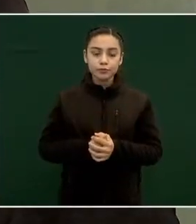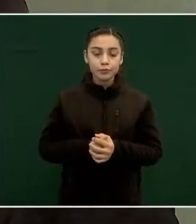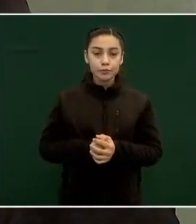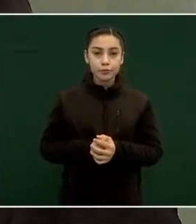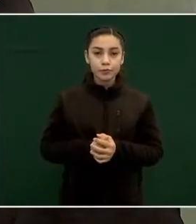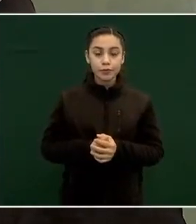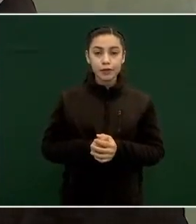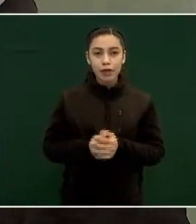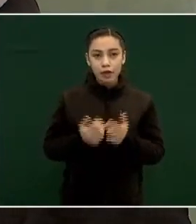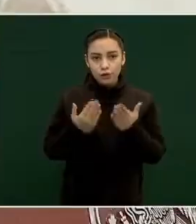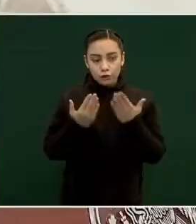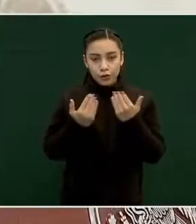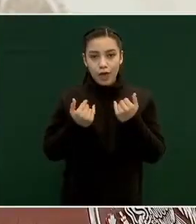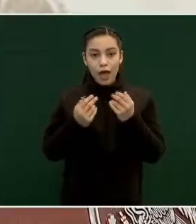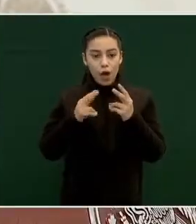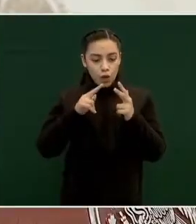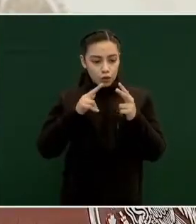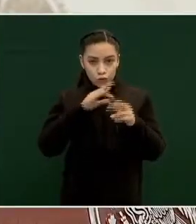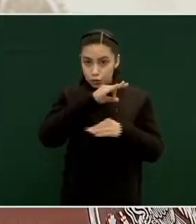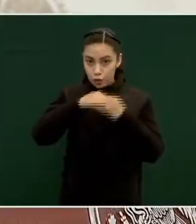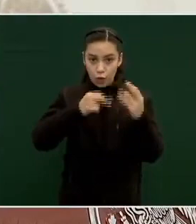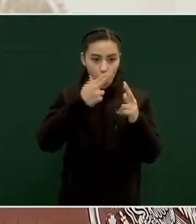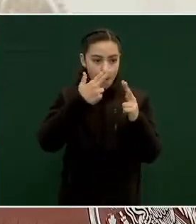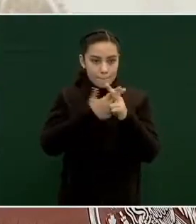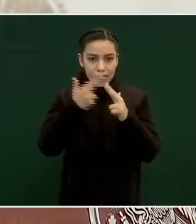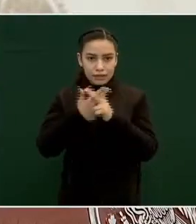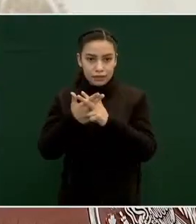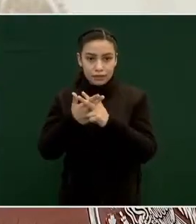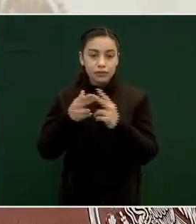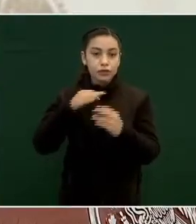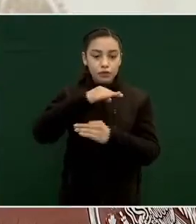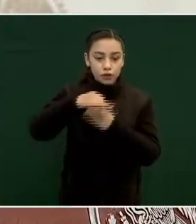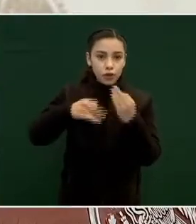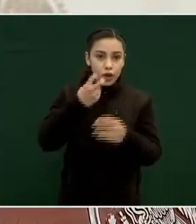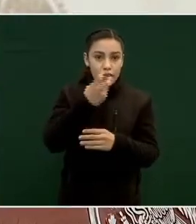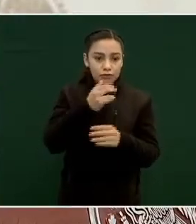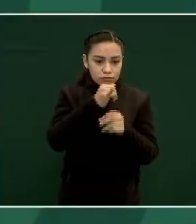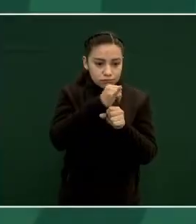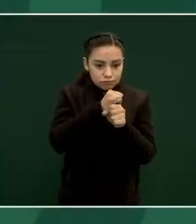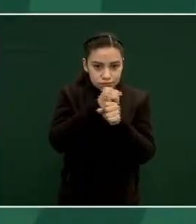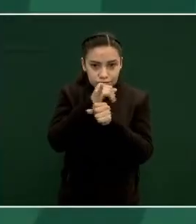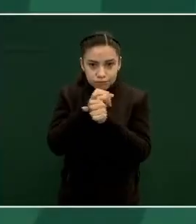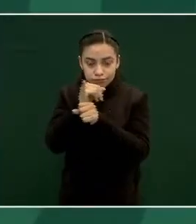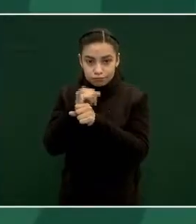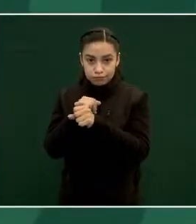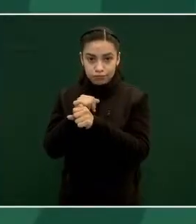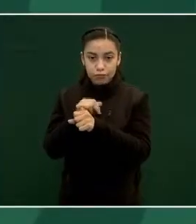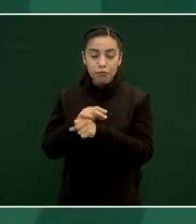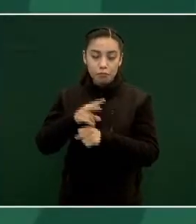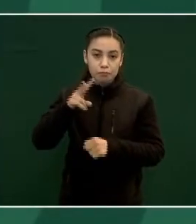homicidio sin ser investigado y no aceptamos la impunidad,